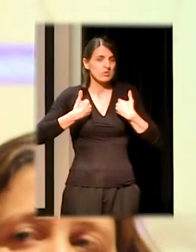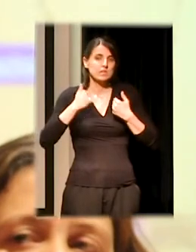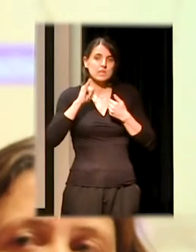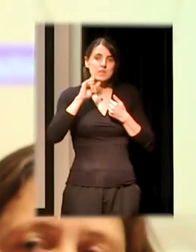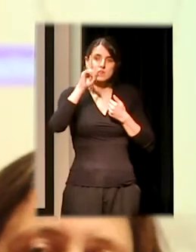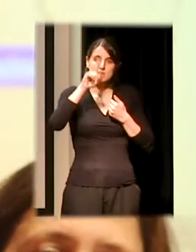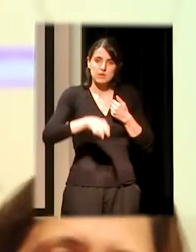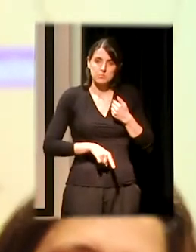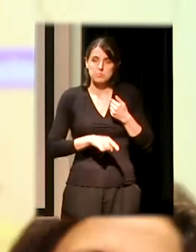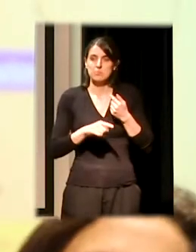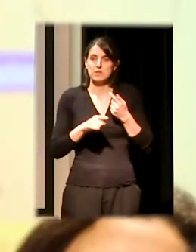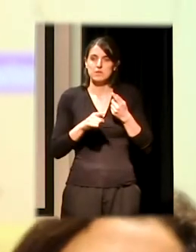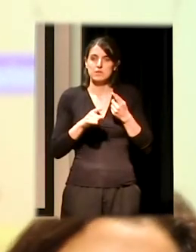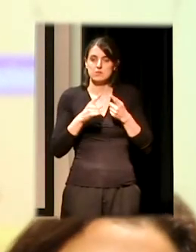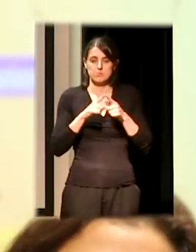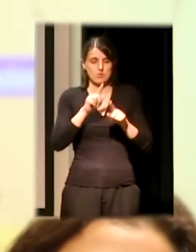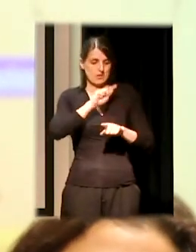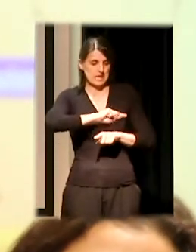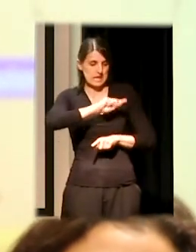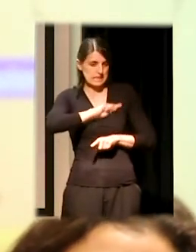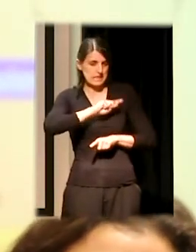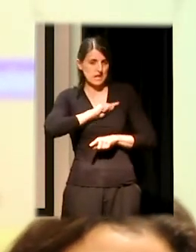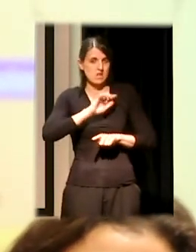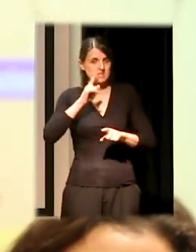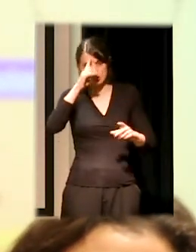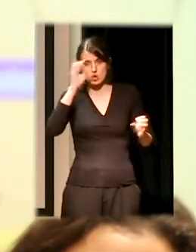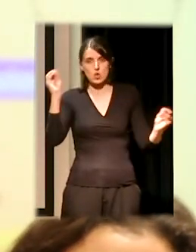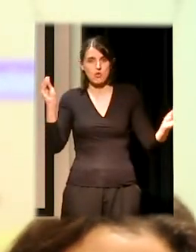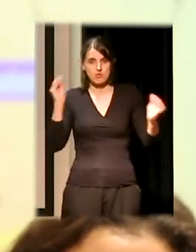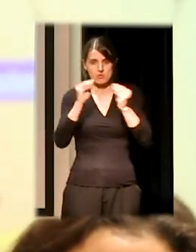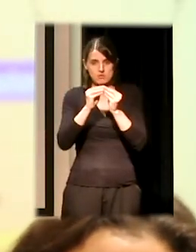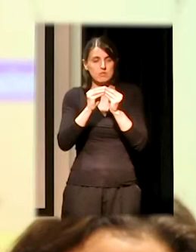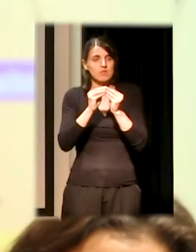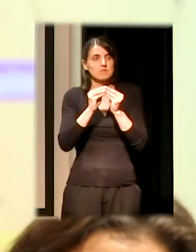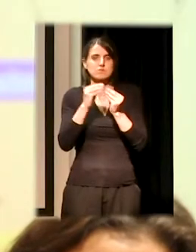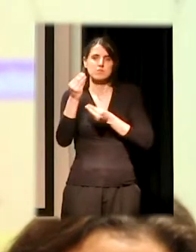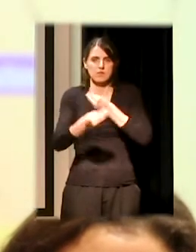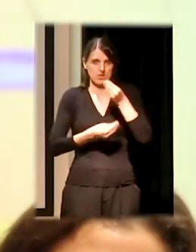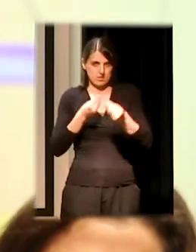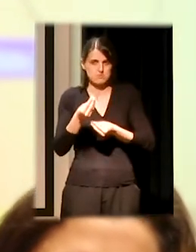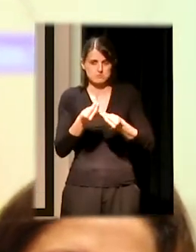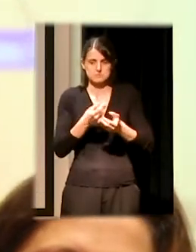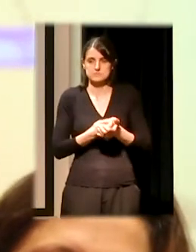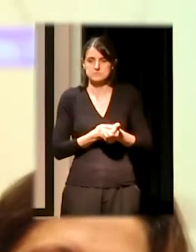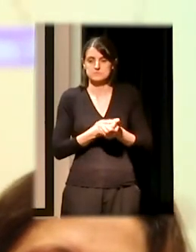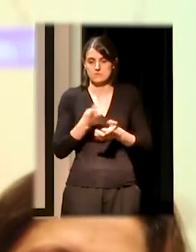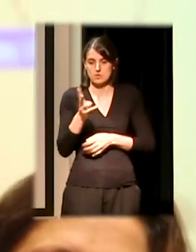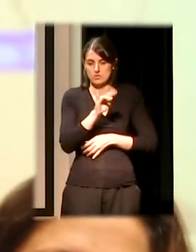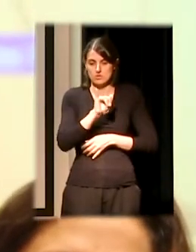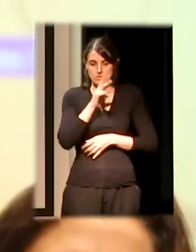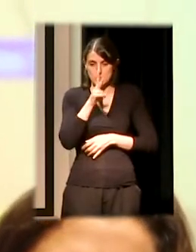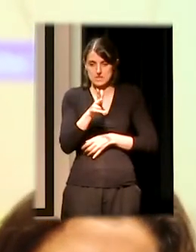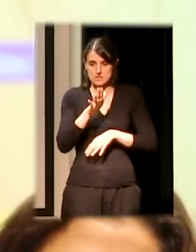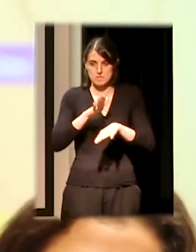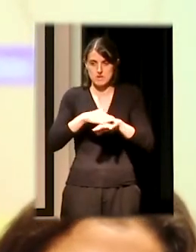que hay que hacer desde la ética y desde la congruencia. Y bueno, pues en este VIH que